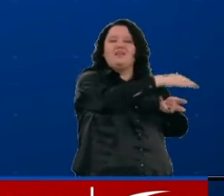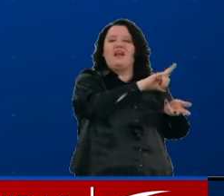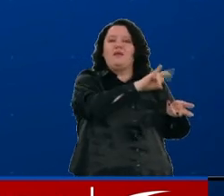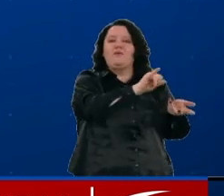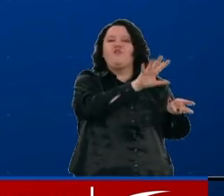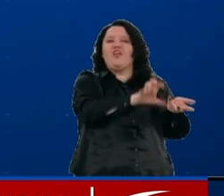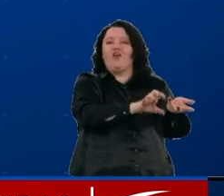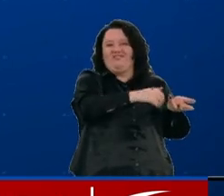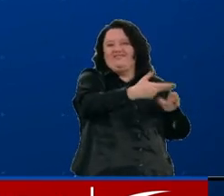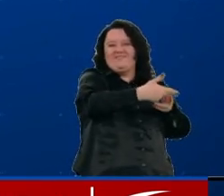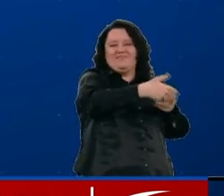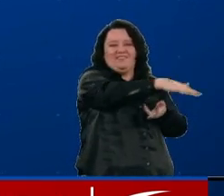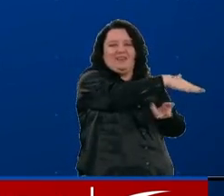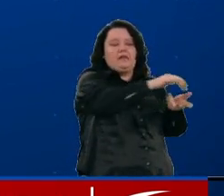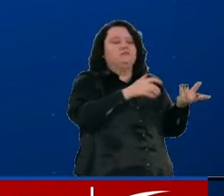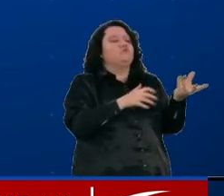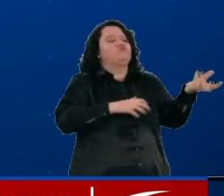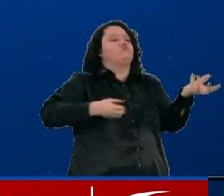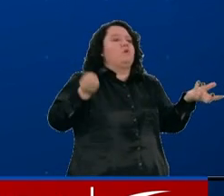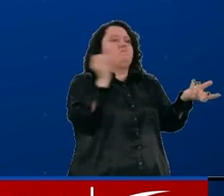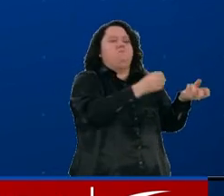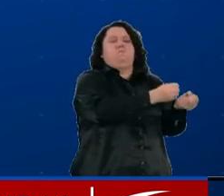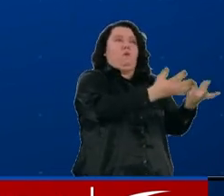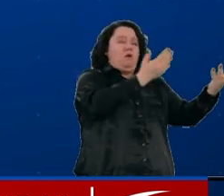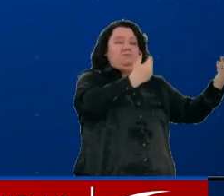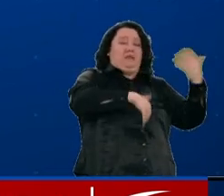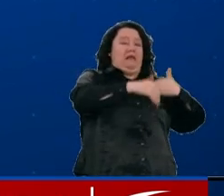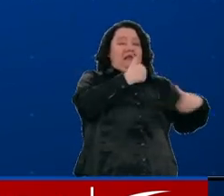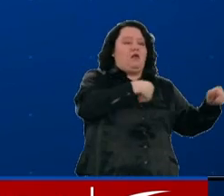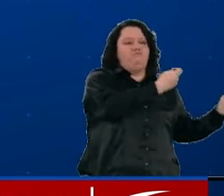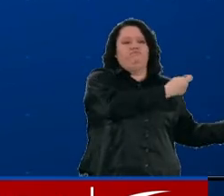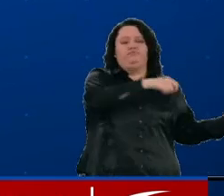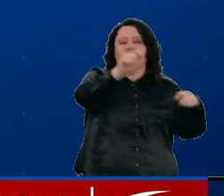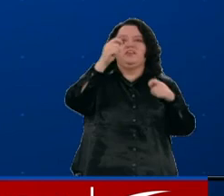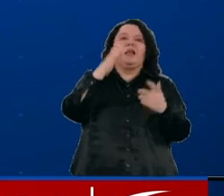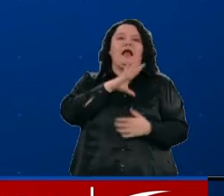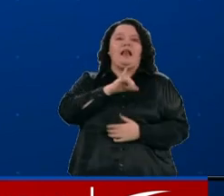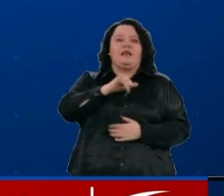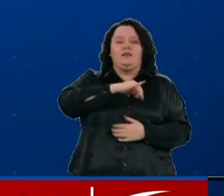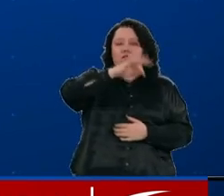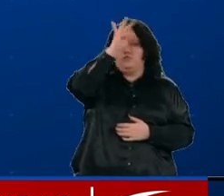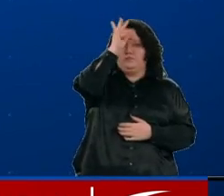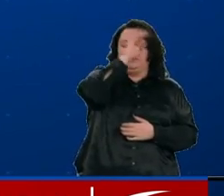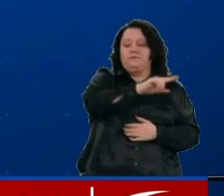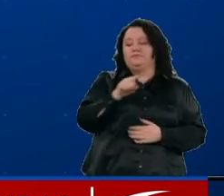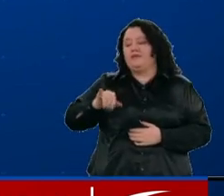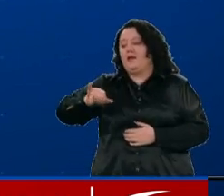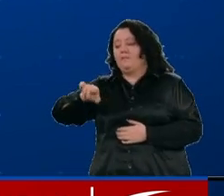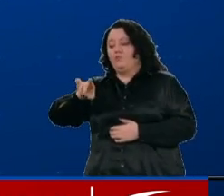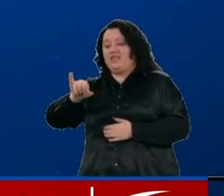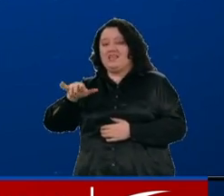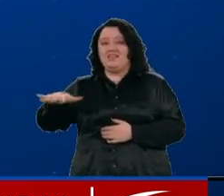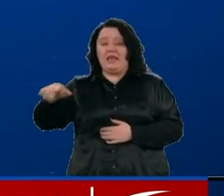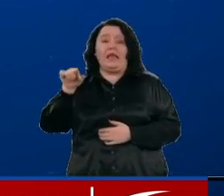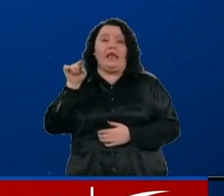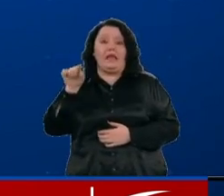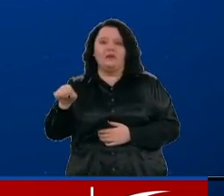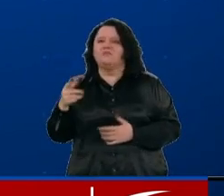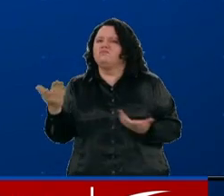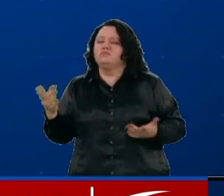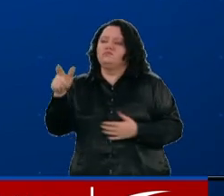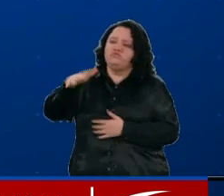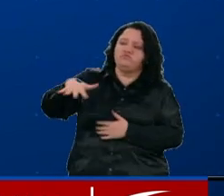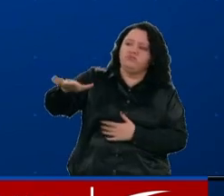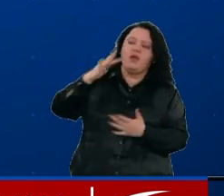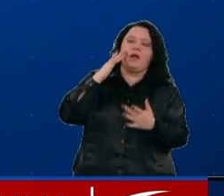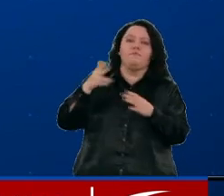Viejo. Los heridos tuvieron que ser remitidos a una clínica de Cali. Y en Jamundí fue lanzada una granada contra una